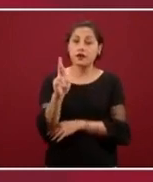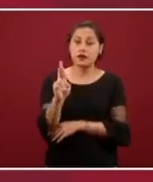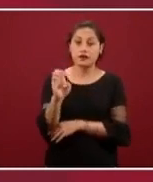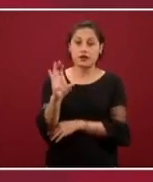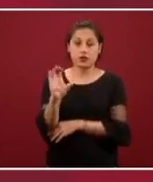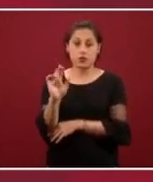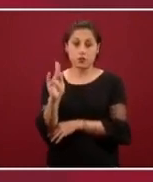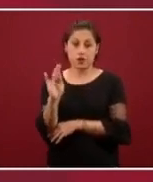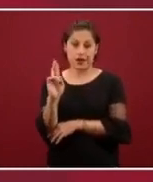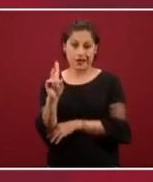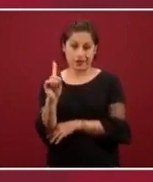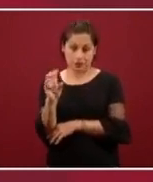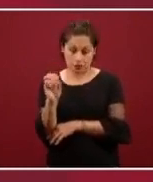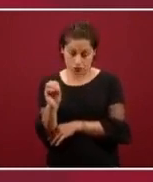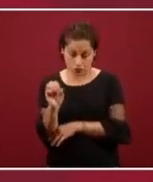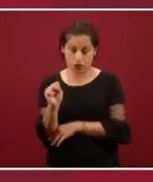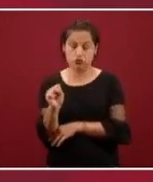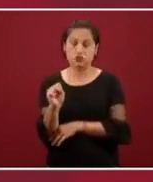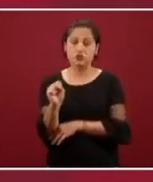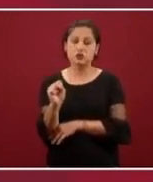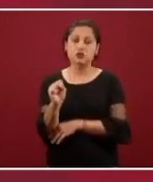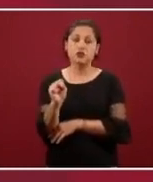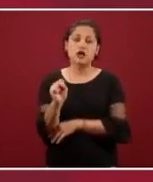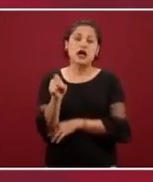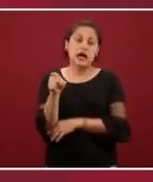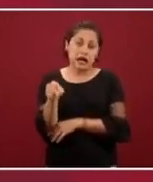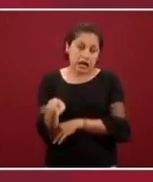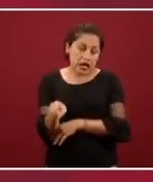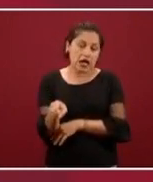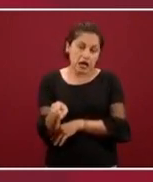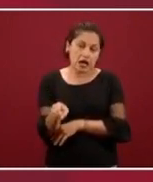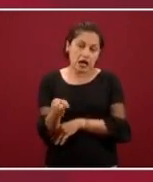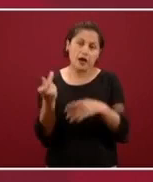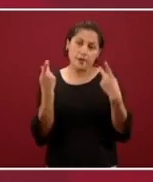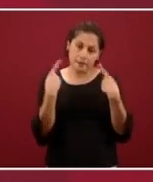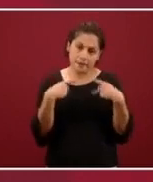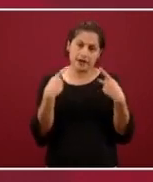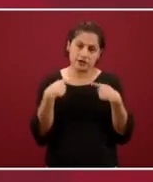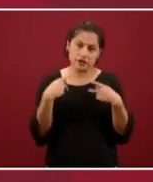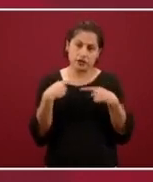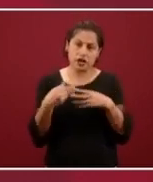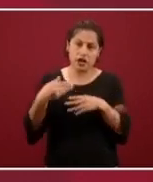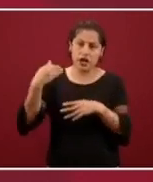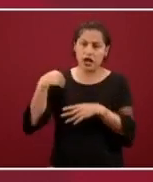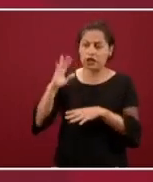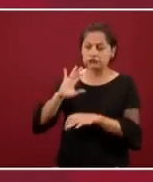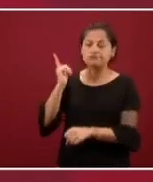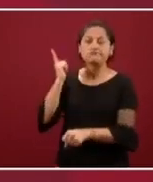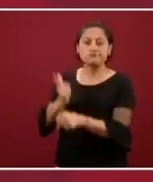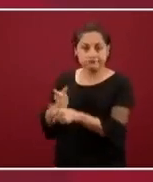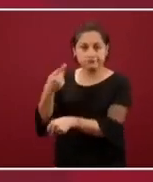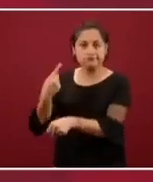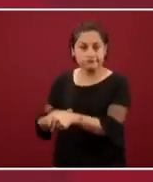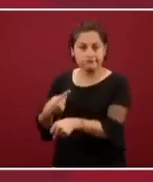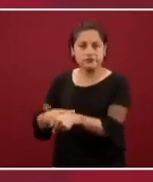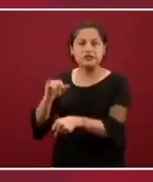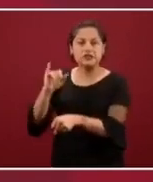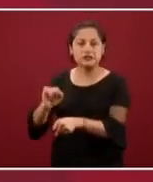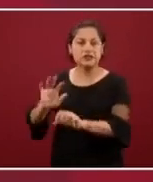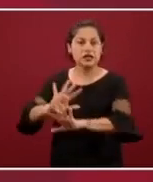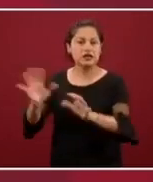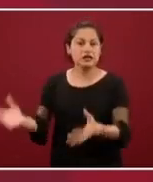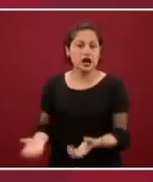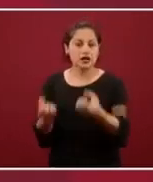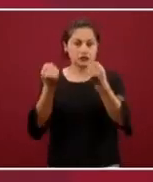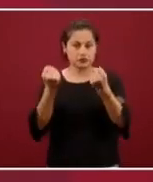también tenemos por ahí en específico algunos casos que eran casos positivos que ya fueron recuperados. En particular tenemos